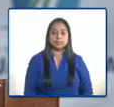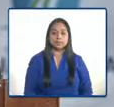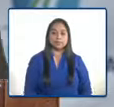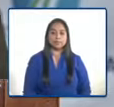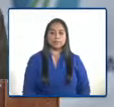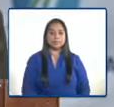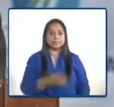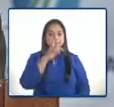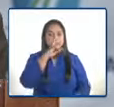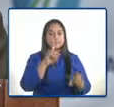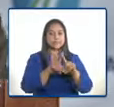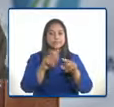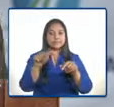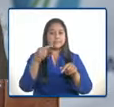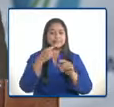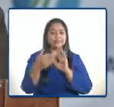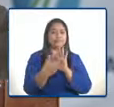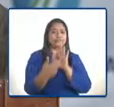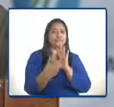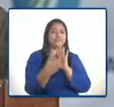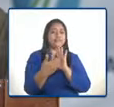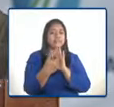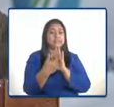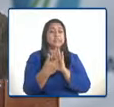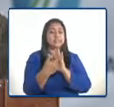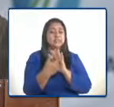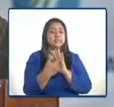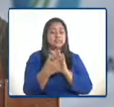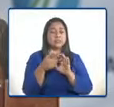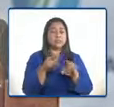Así también esto amenaza la competitividad.